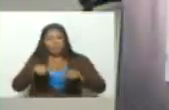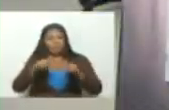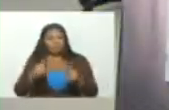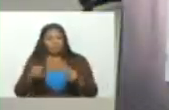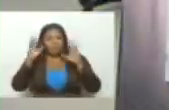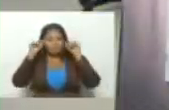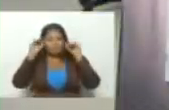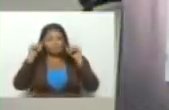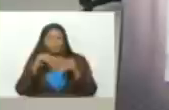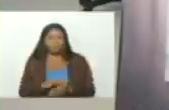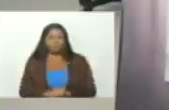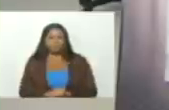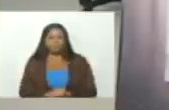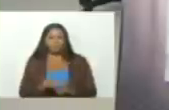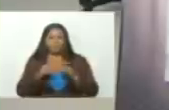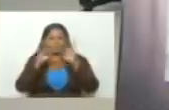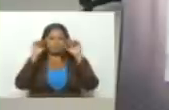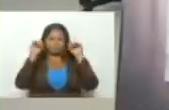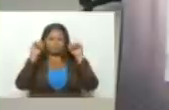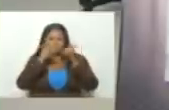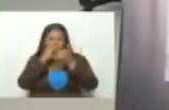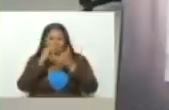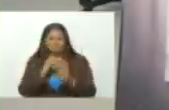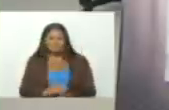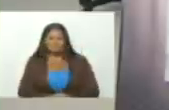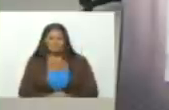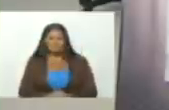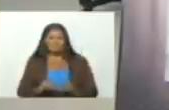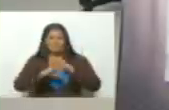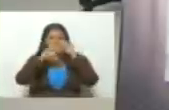espacio. Nos despedimos, hasta pronto, cuídense mucho. Feliz fin de semana.